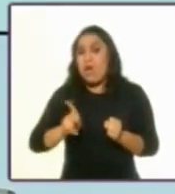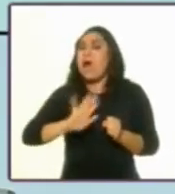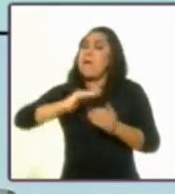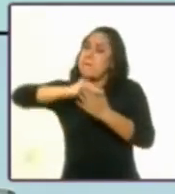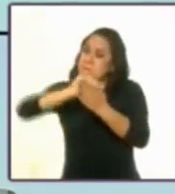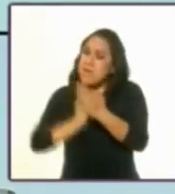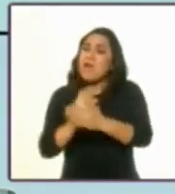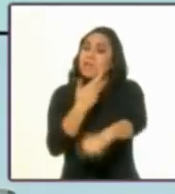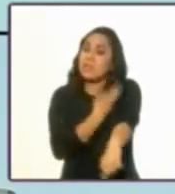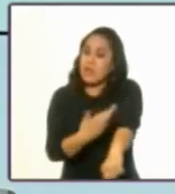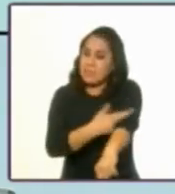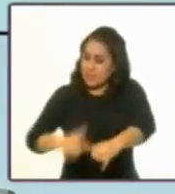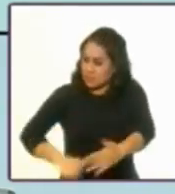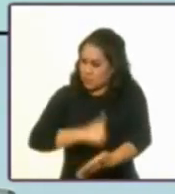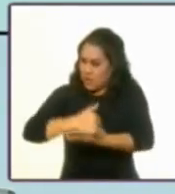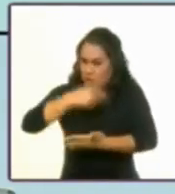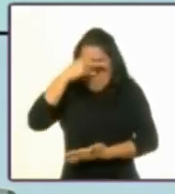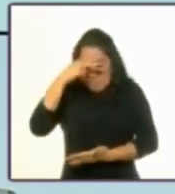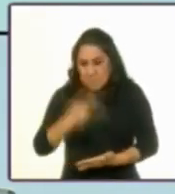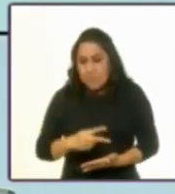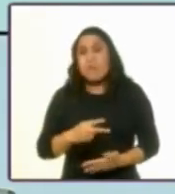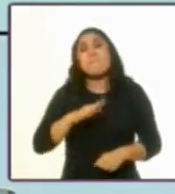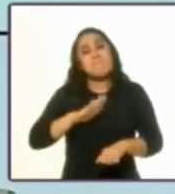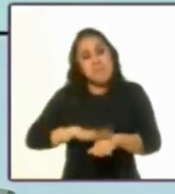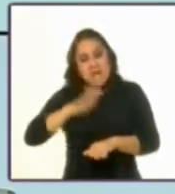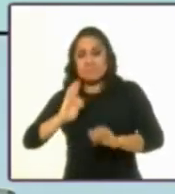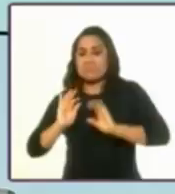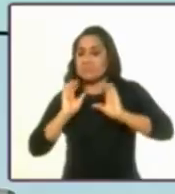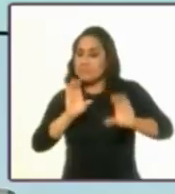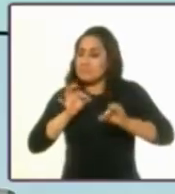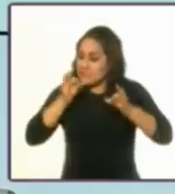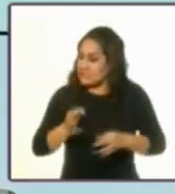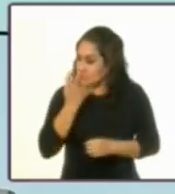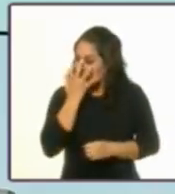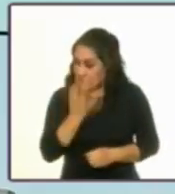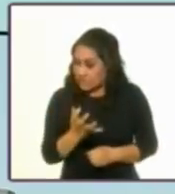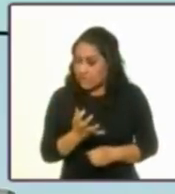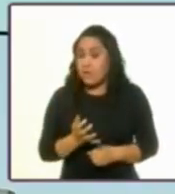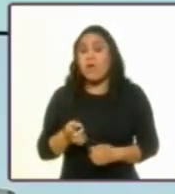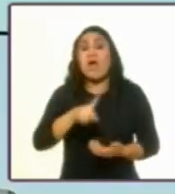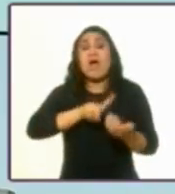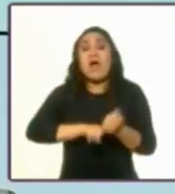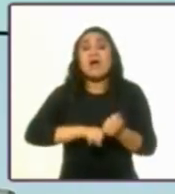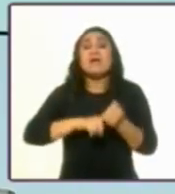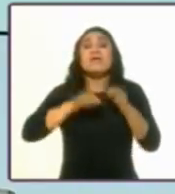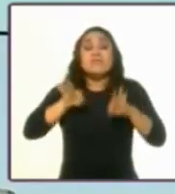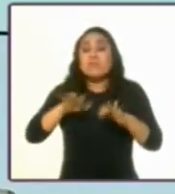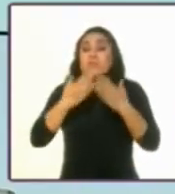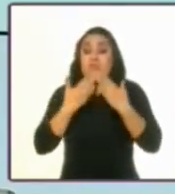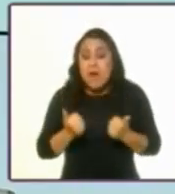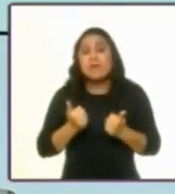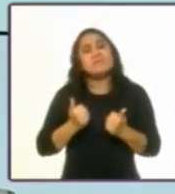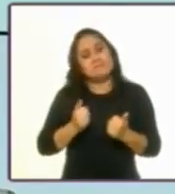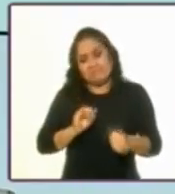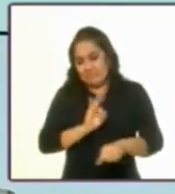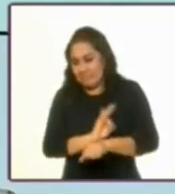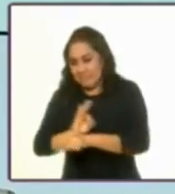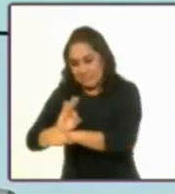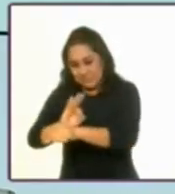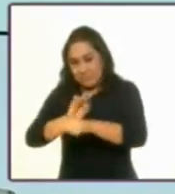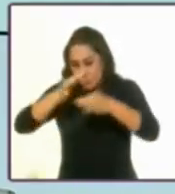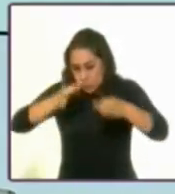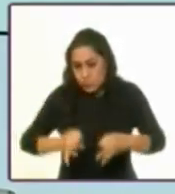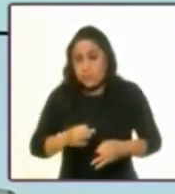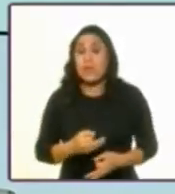ciudad de mexico y vamos a generar más empleos formales vamos a pasar de la informalidad a la formalidad en los siguientes minutos